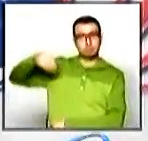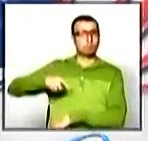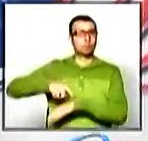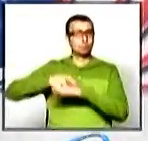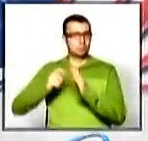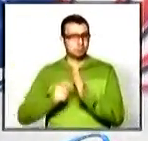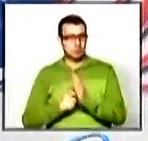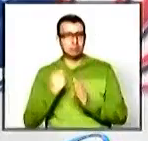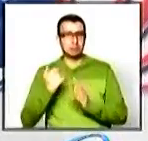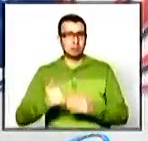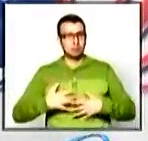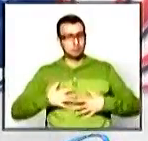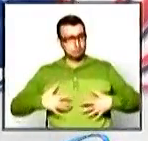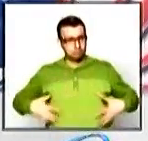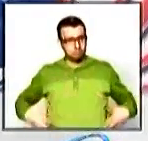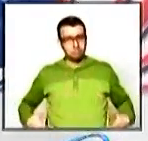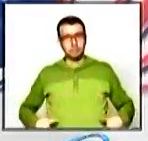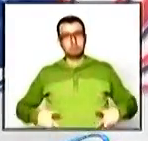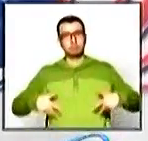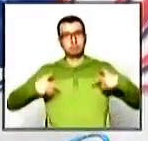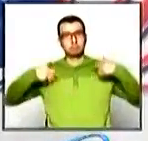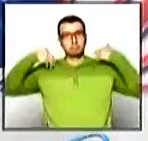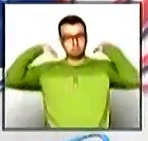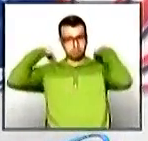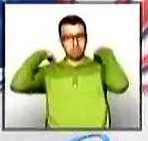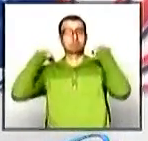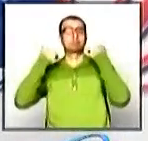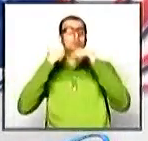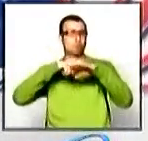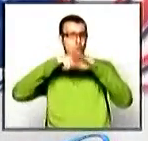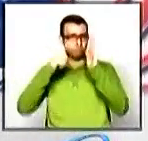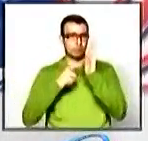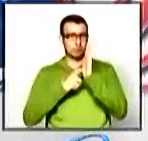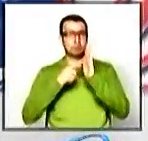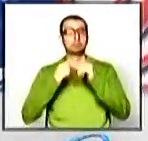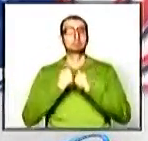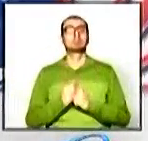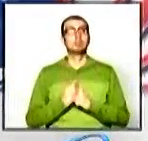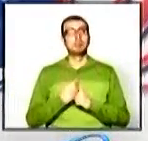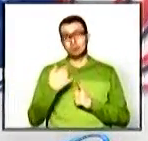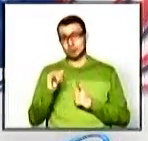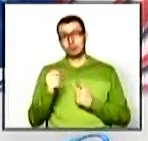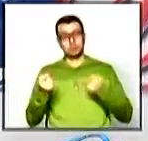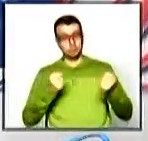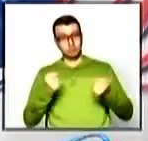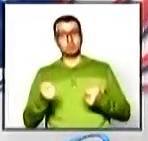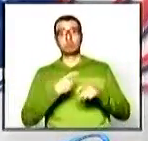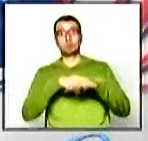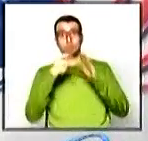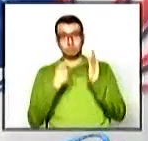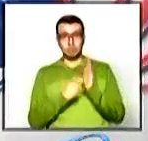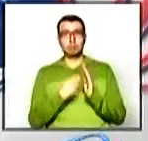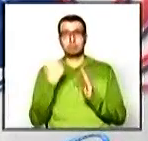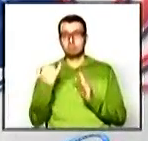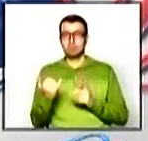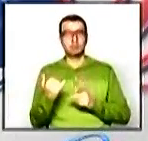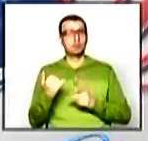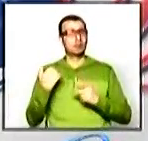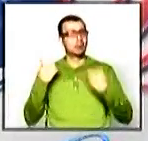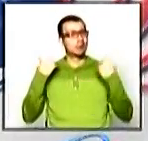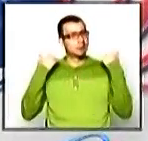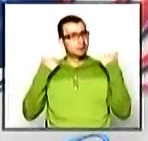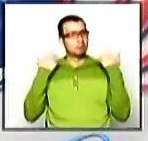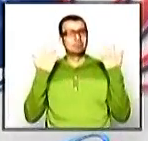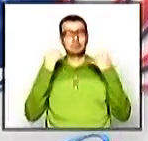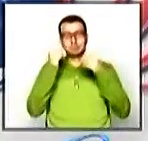cervicales, torácicas, lumbales y lumbodorsales. ¿Sí? Ya tenemos un ajuste completico de espalda, columna. Y